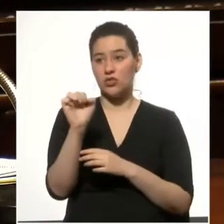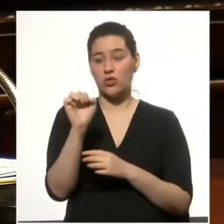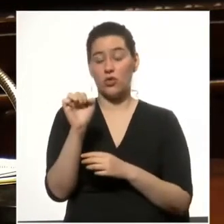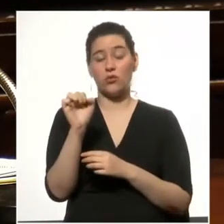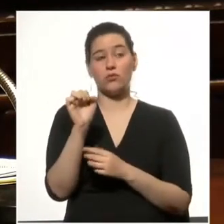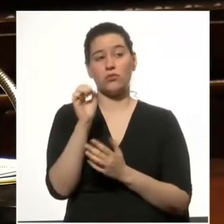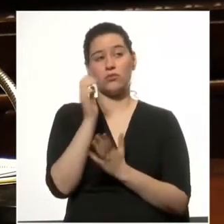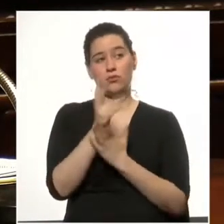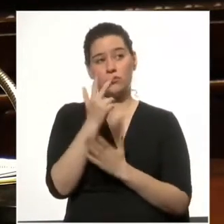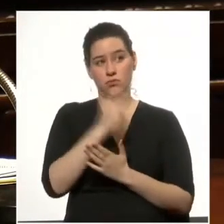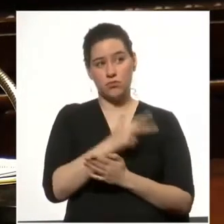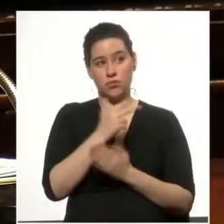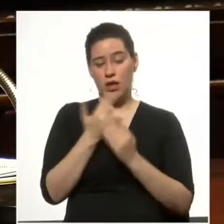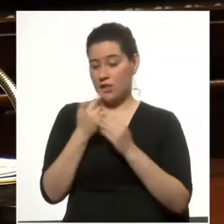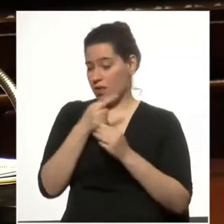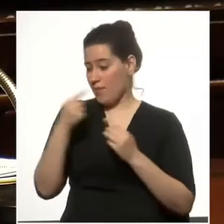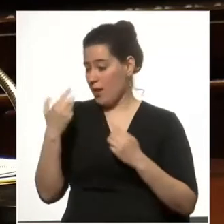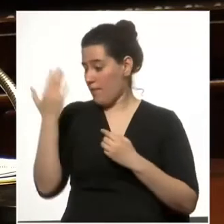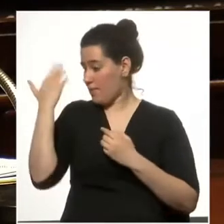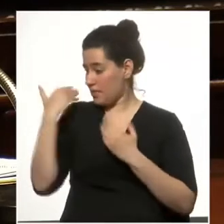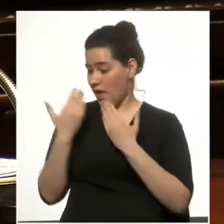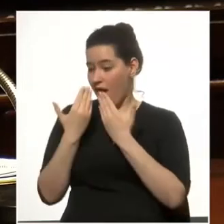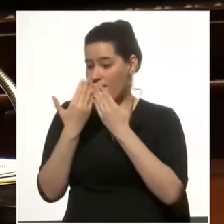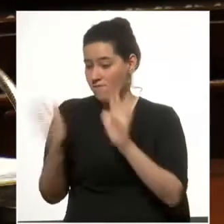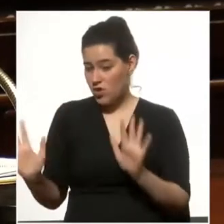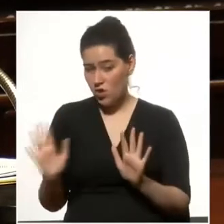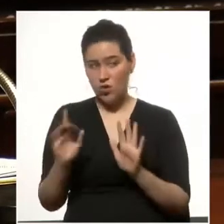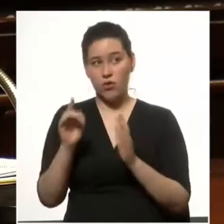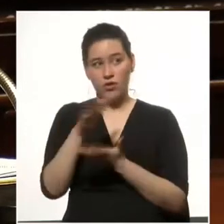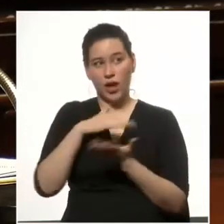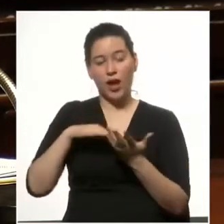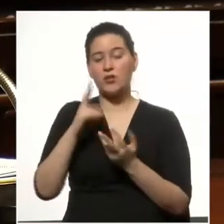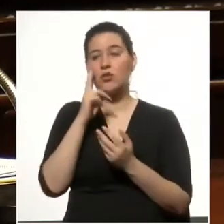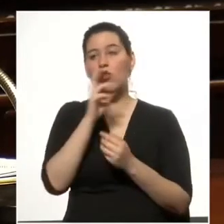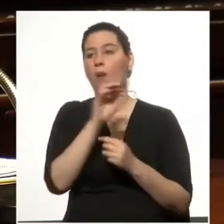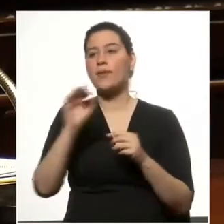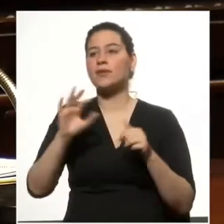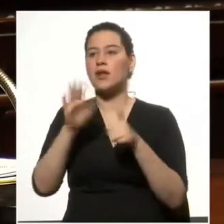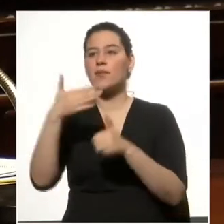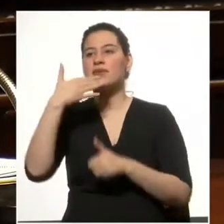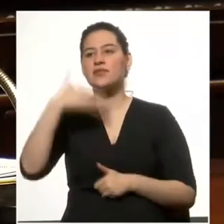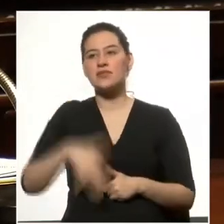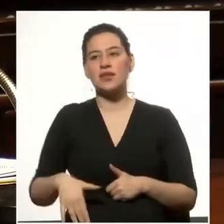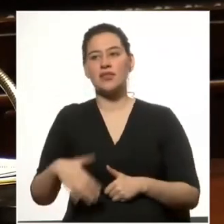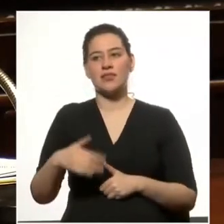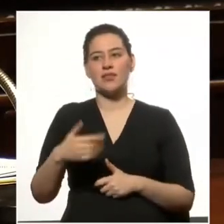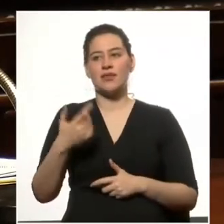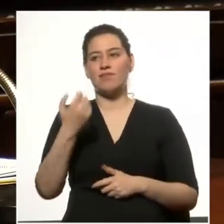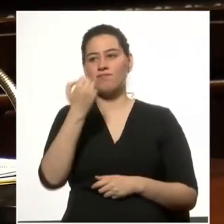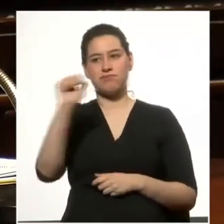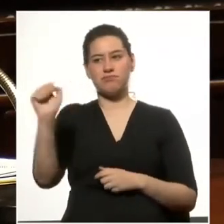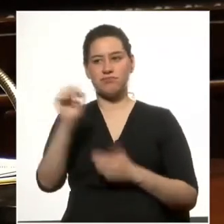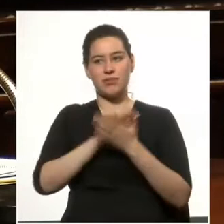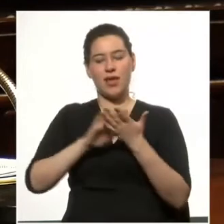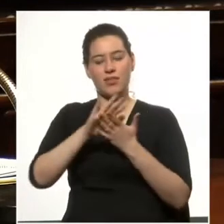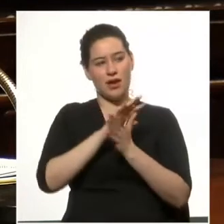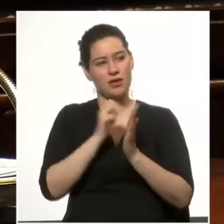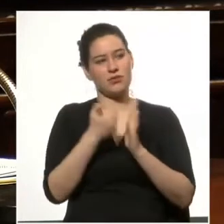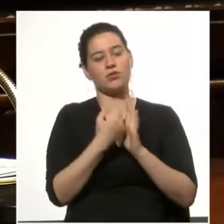abrió la semana pasada ese caso del año 2006. Y si lo hizo es porque entiende que no prescribió el delito previsto en el